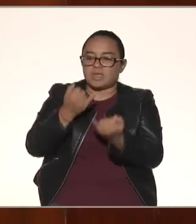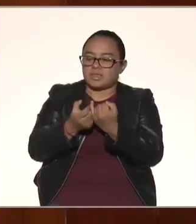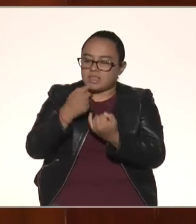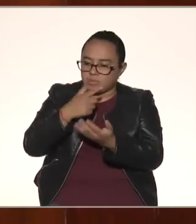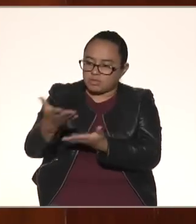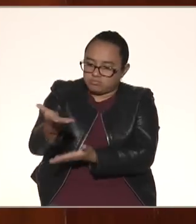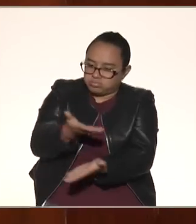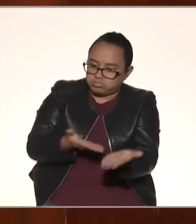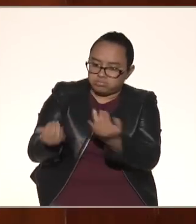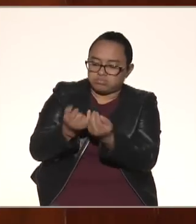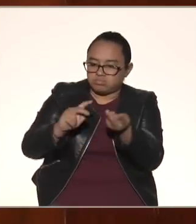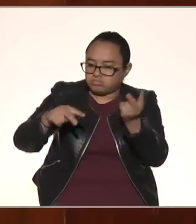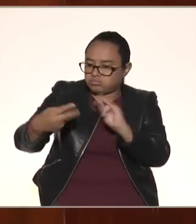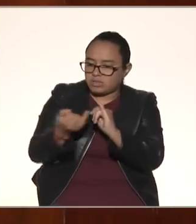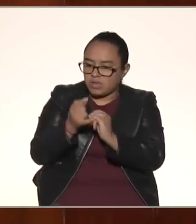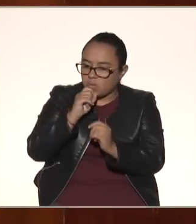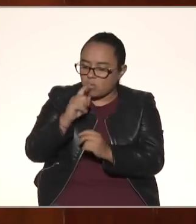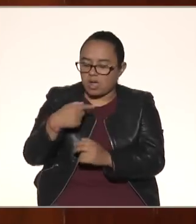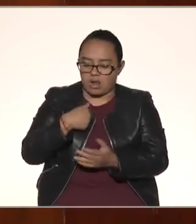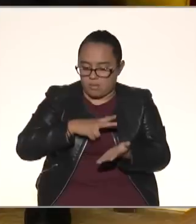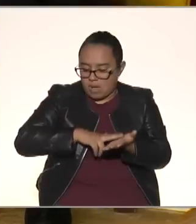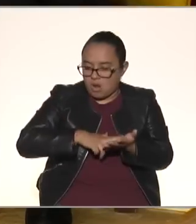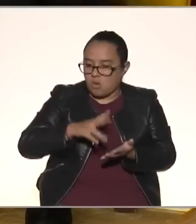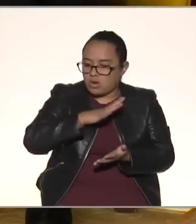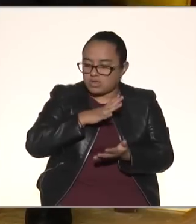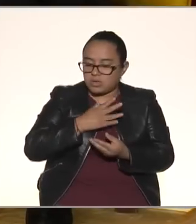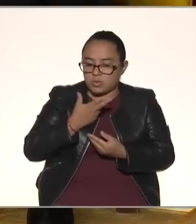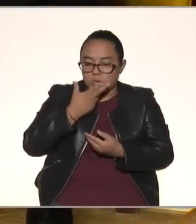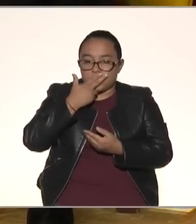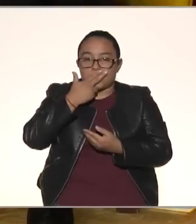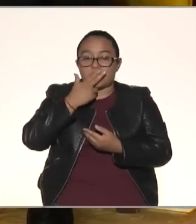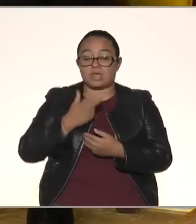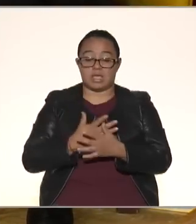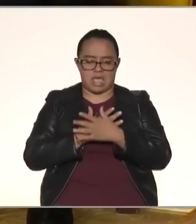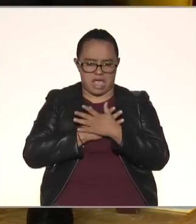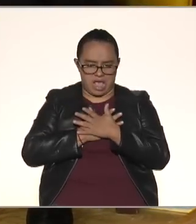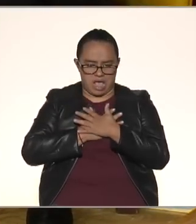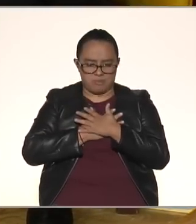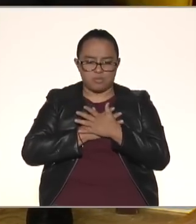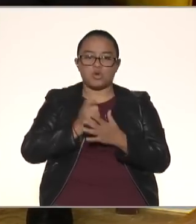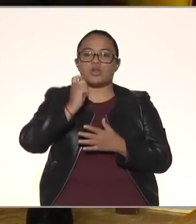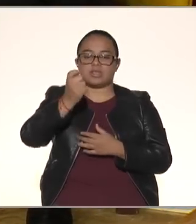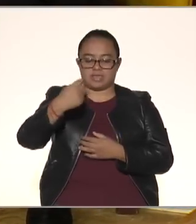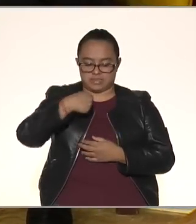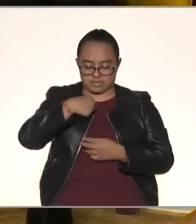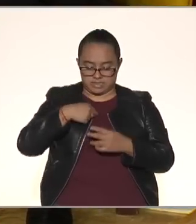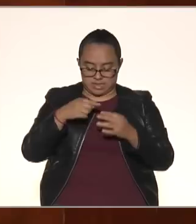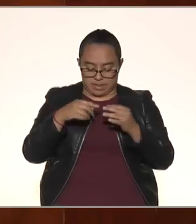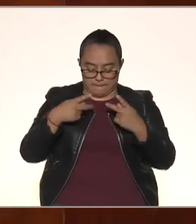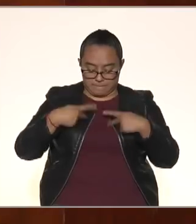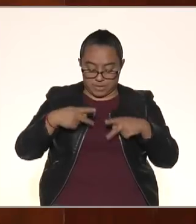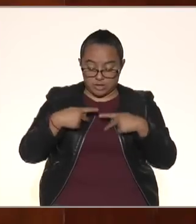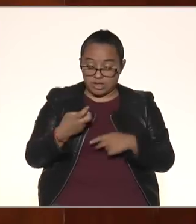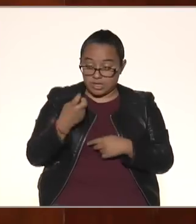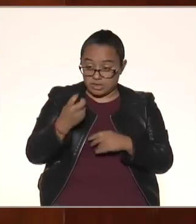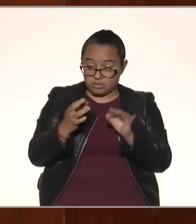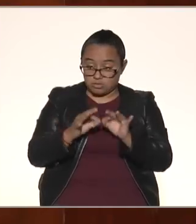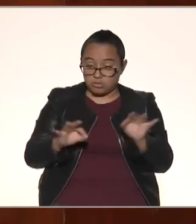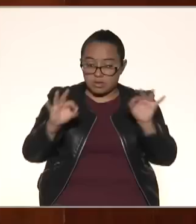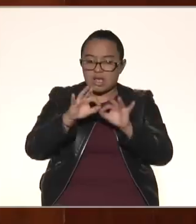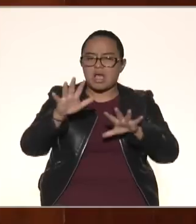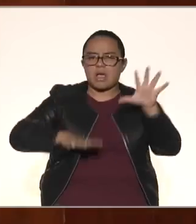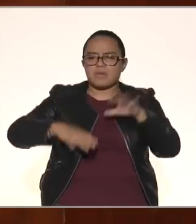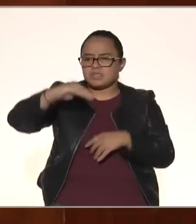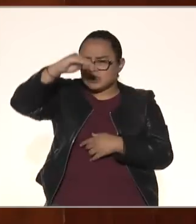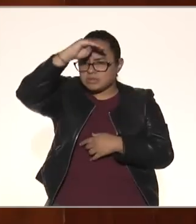maravillosa, el amor, y la generosidad, el amor tiene que ver con uno, y este es un punto muy importante, creemos